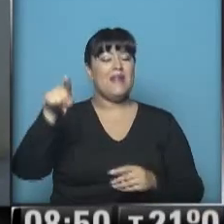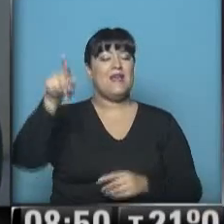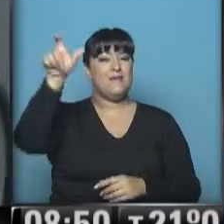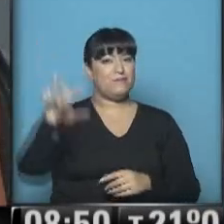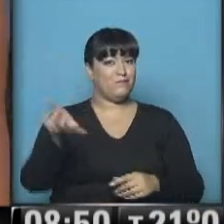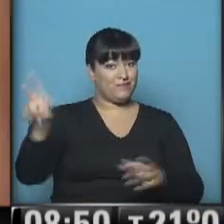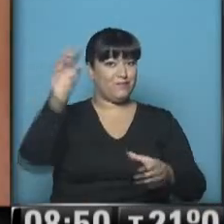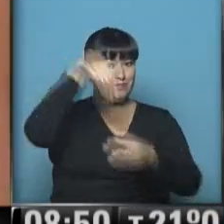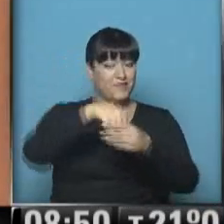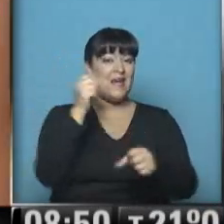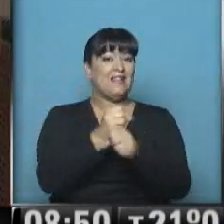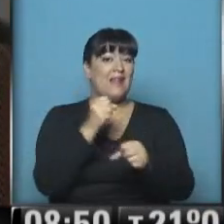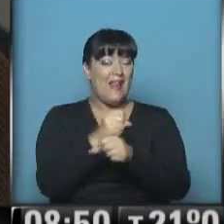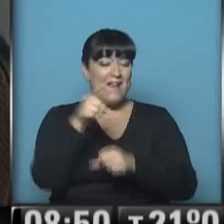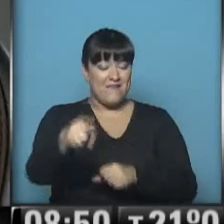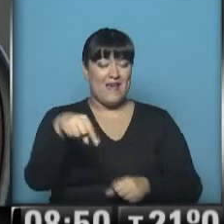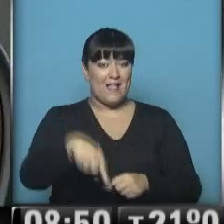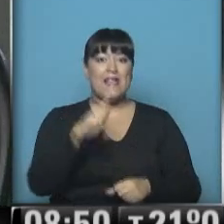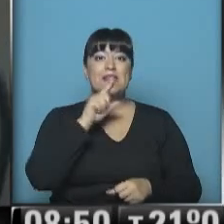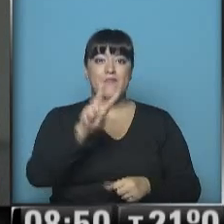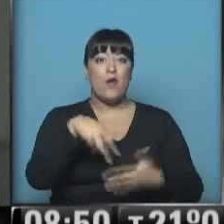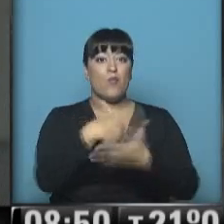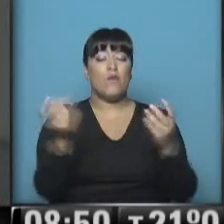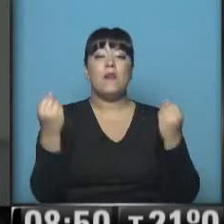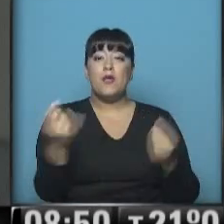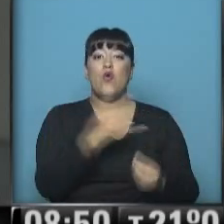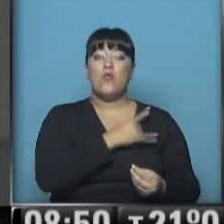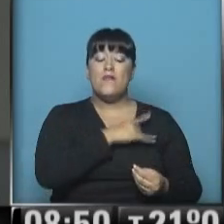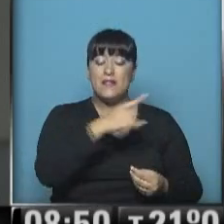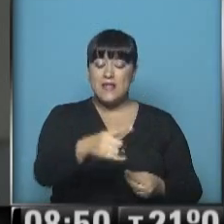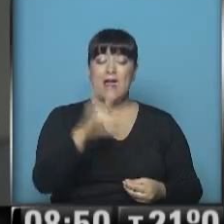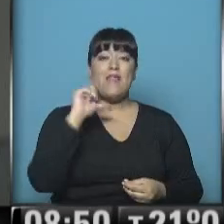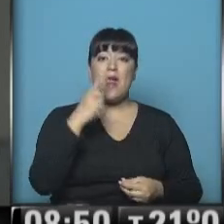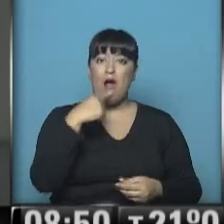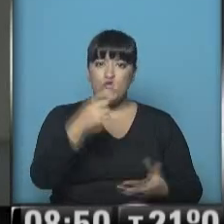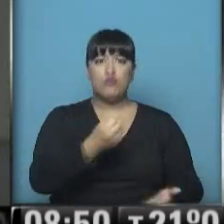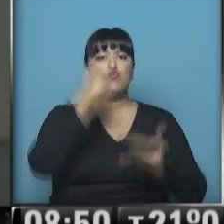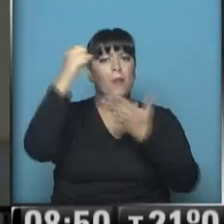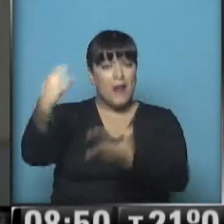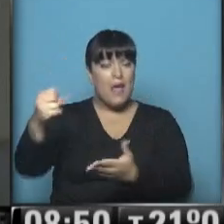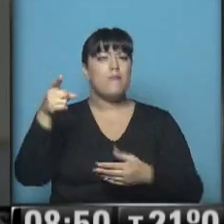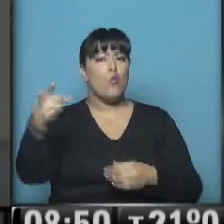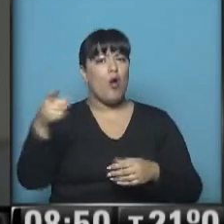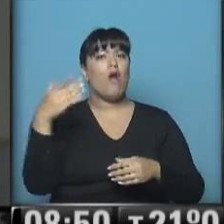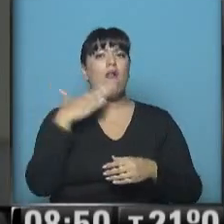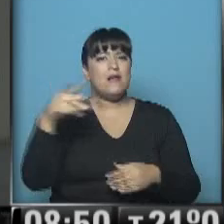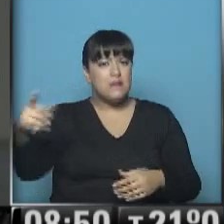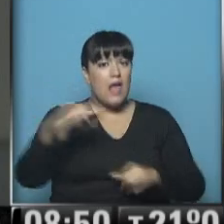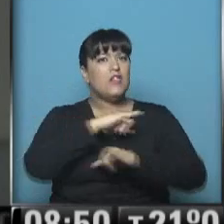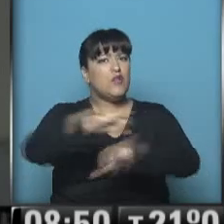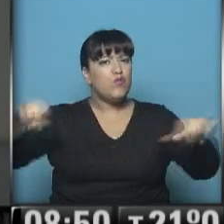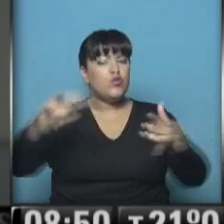visión 7 en diferentes horarios fue reconocido a la universidad de lanús le dio un premio a la comunicación por difundir ciencia y